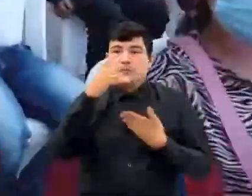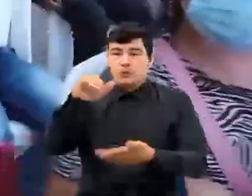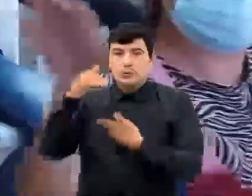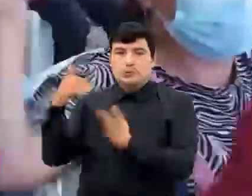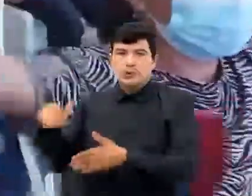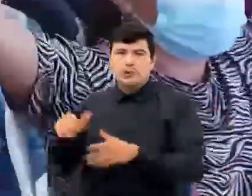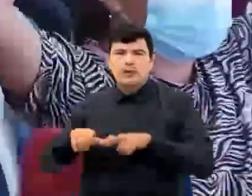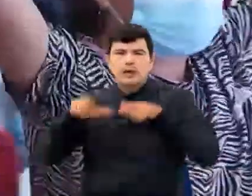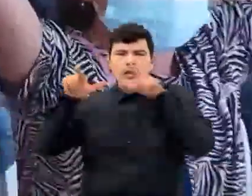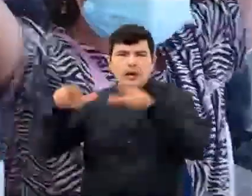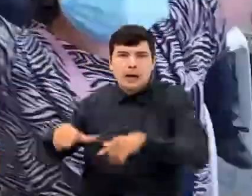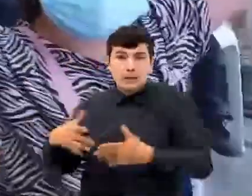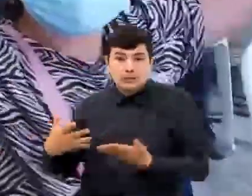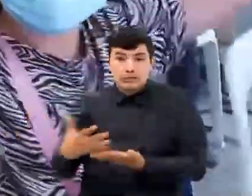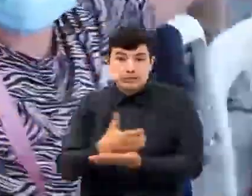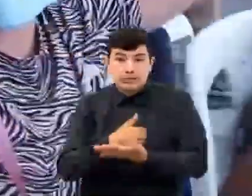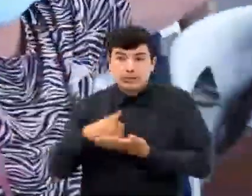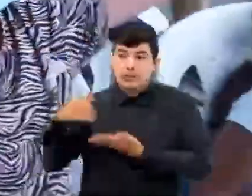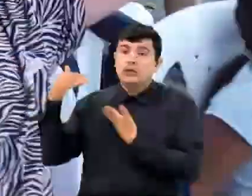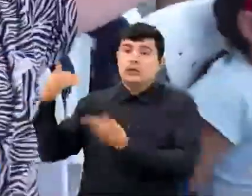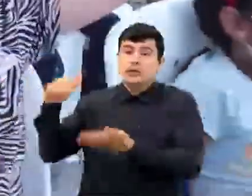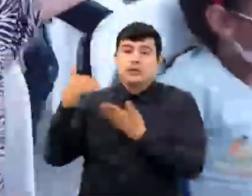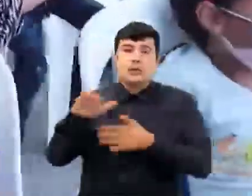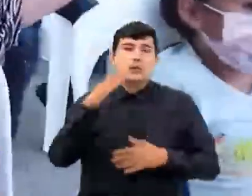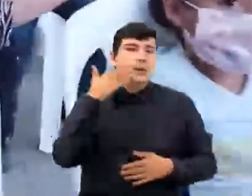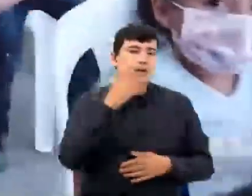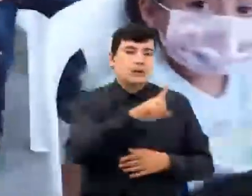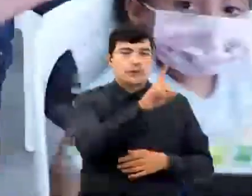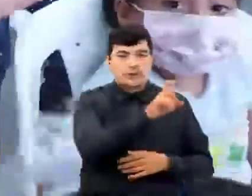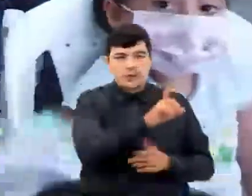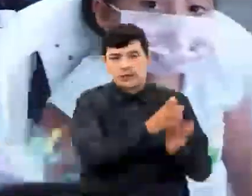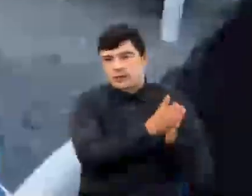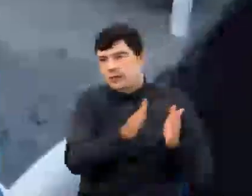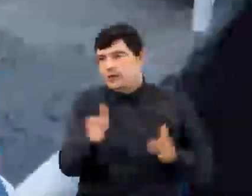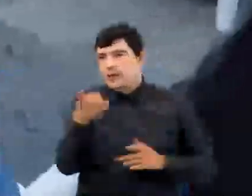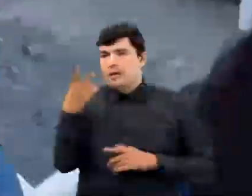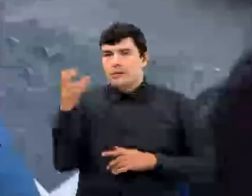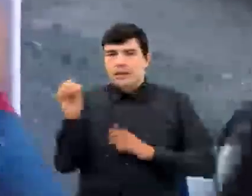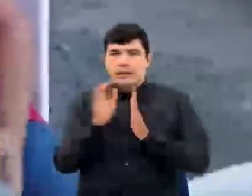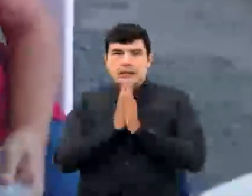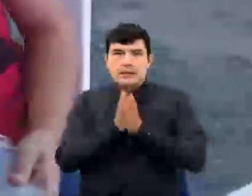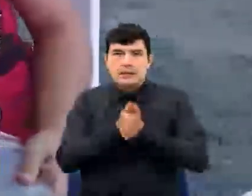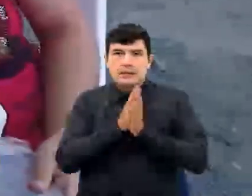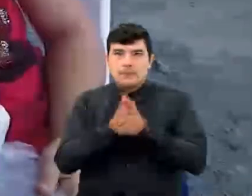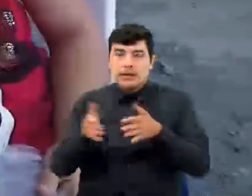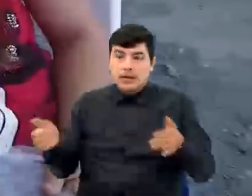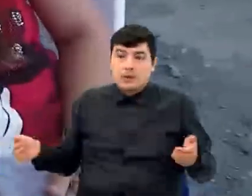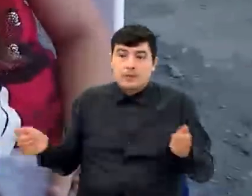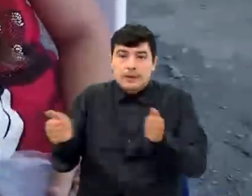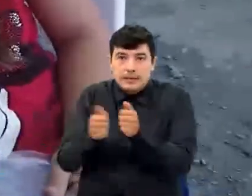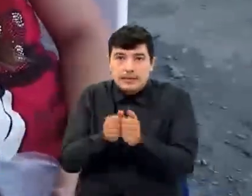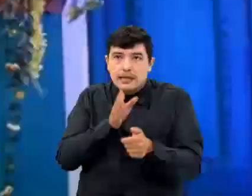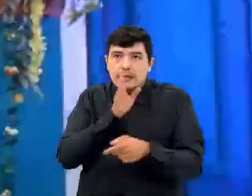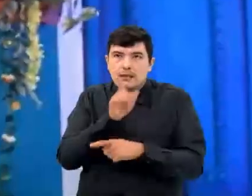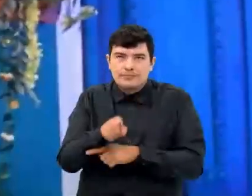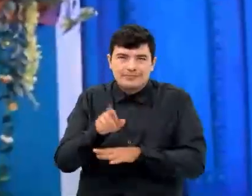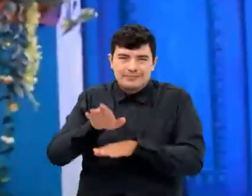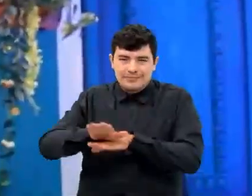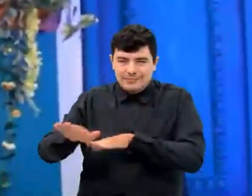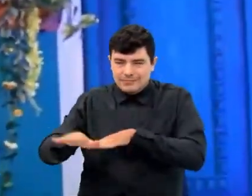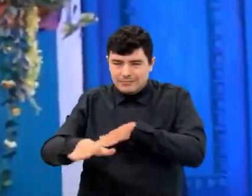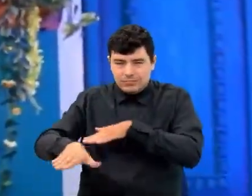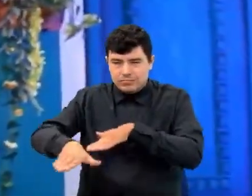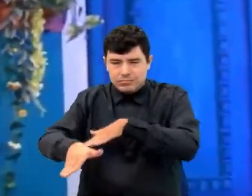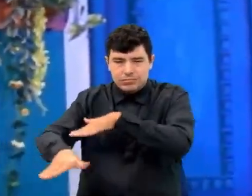Los regalos recolectados se entregarán entre el 6 y el 20 de diciembre y estarán acompañados por el show de las caravanas,